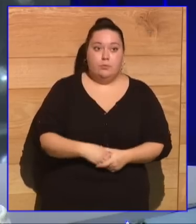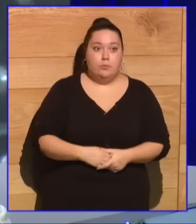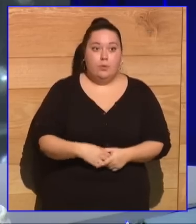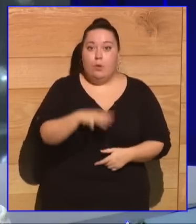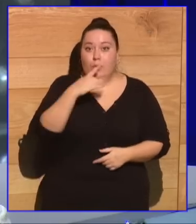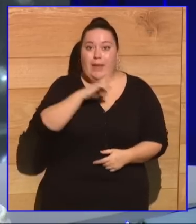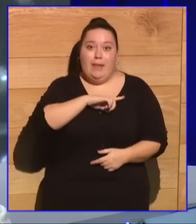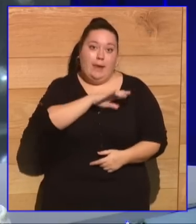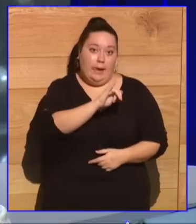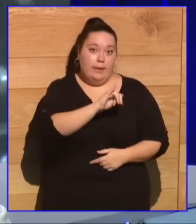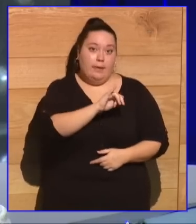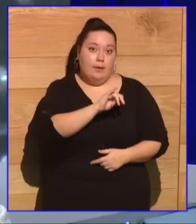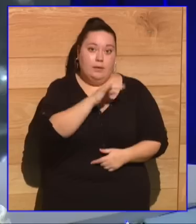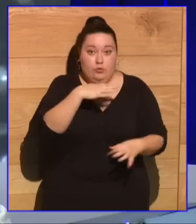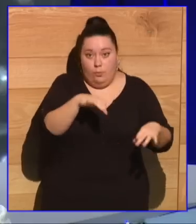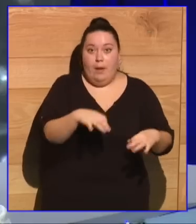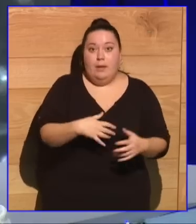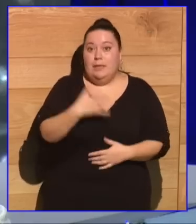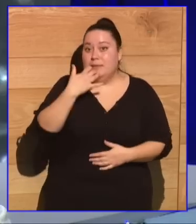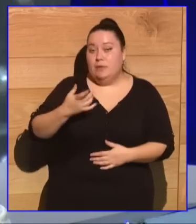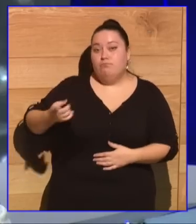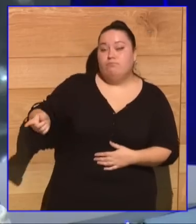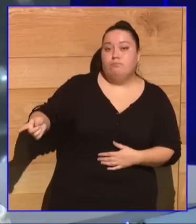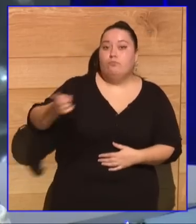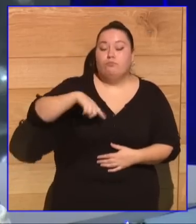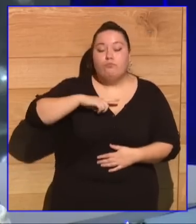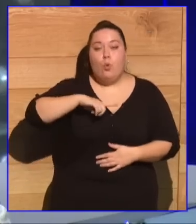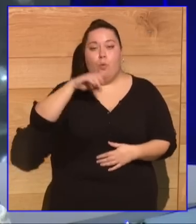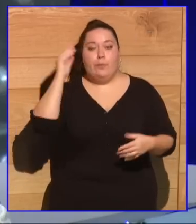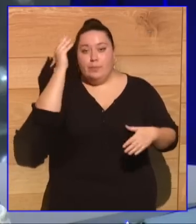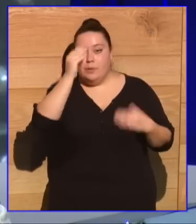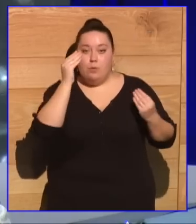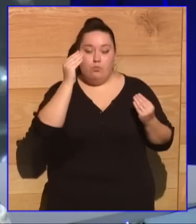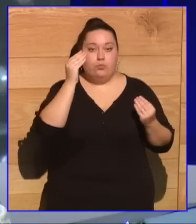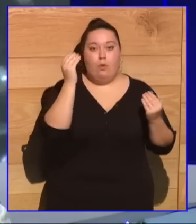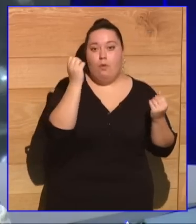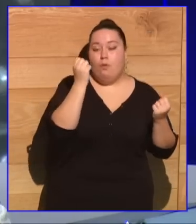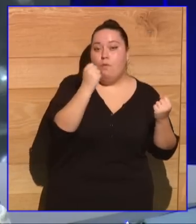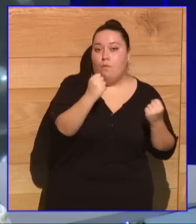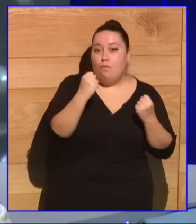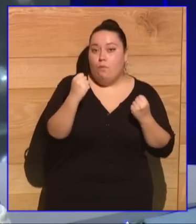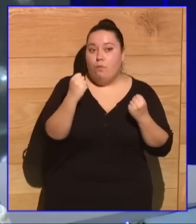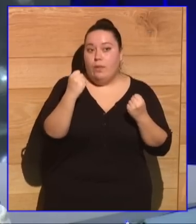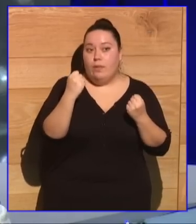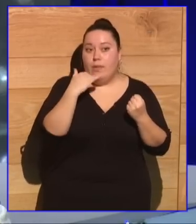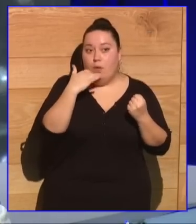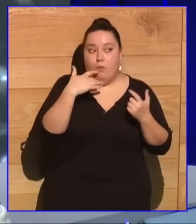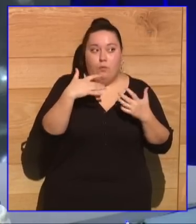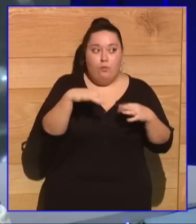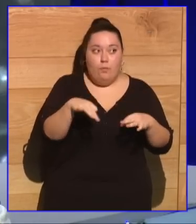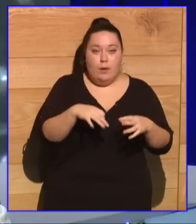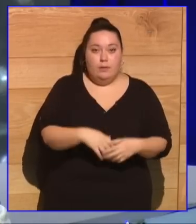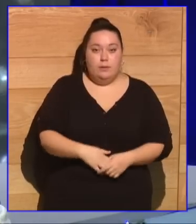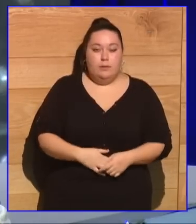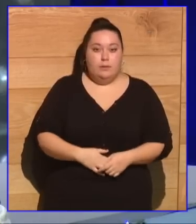épica. Y es normal. Es decir, si pensamos en las fuerzas de forma convencional, las